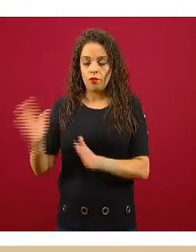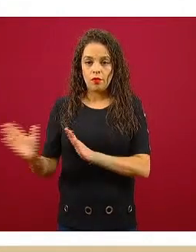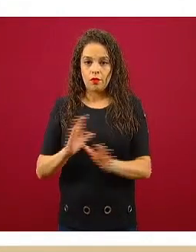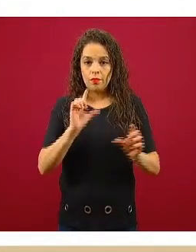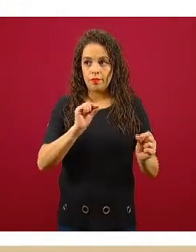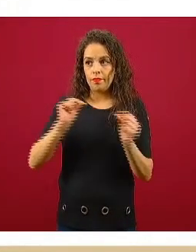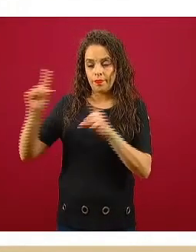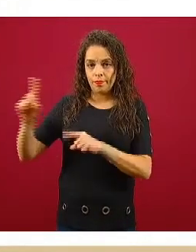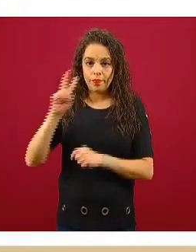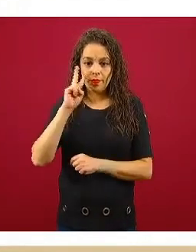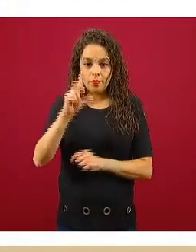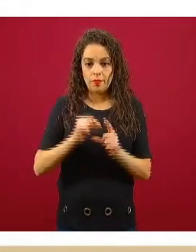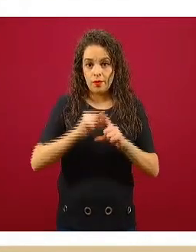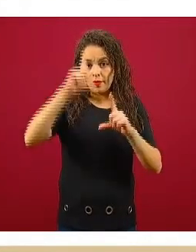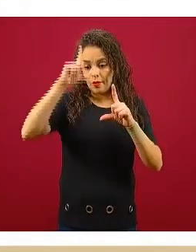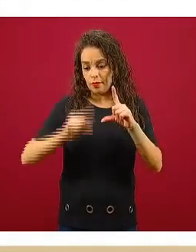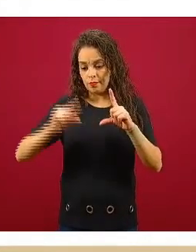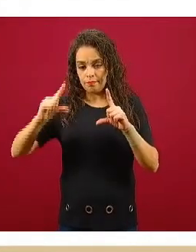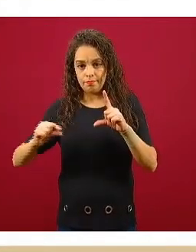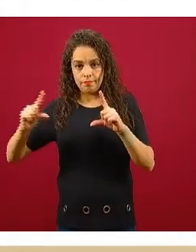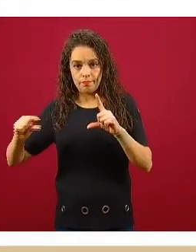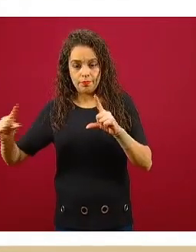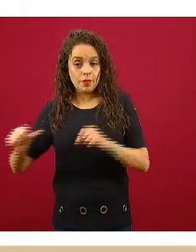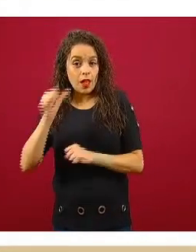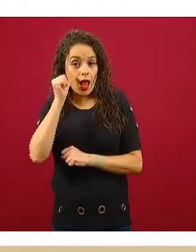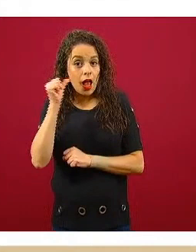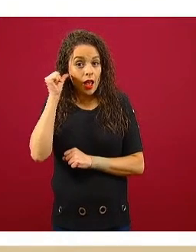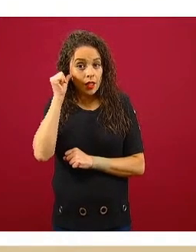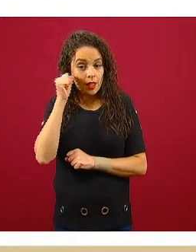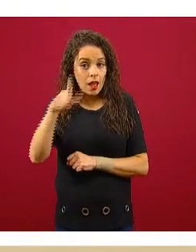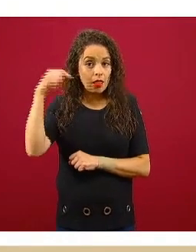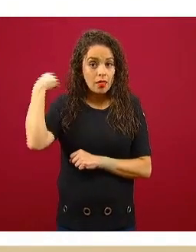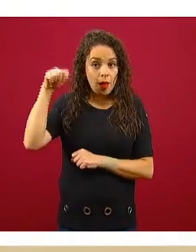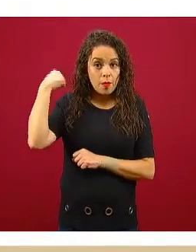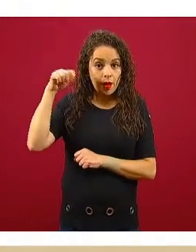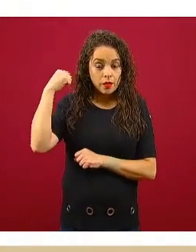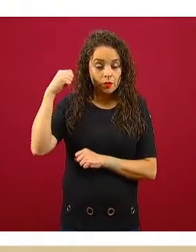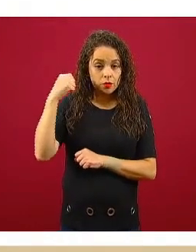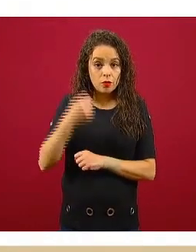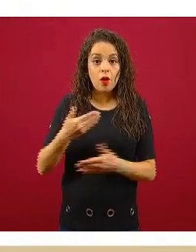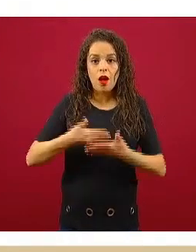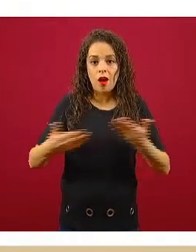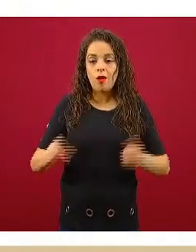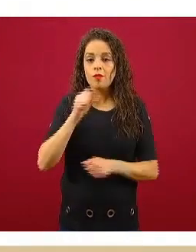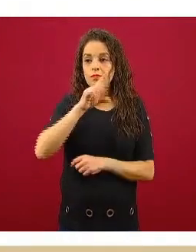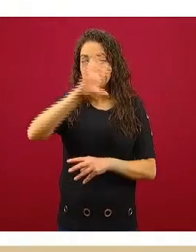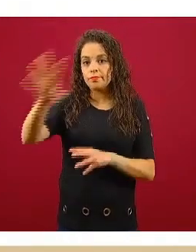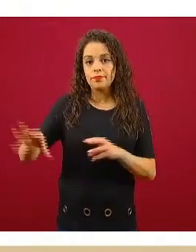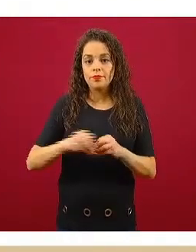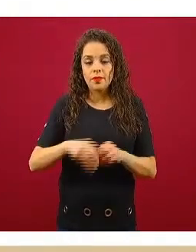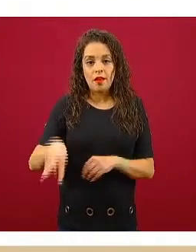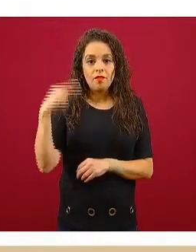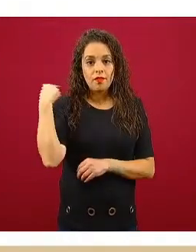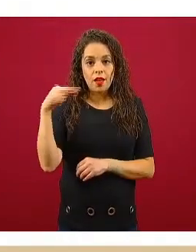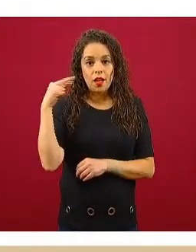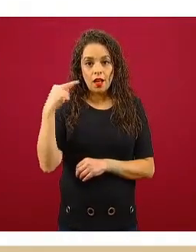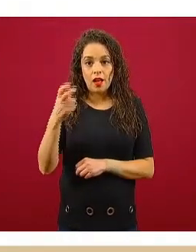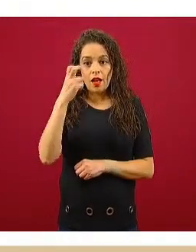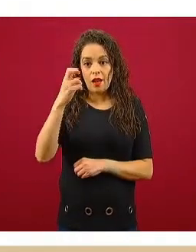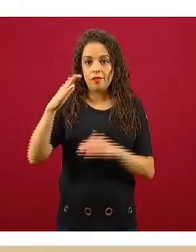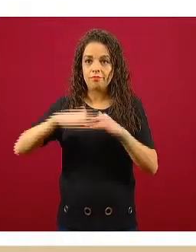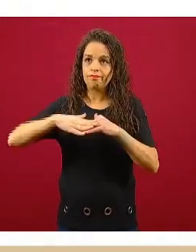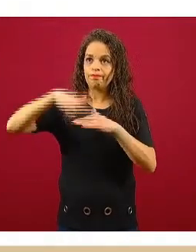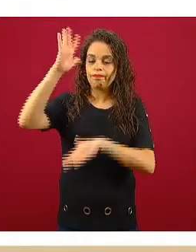los encontramos integrados. Ayer era hasta el estado de Tabasco, ahora también es el estado de Veracruz el que rebasa ya esta cantidad de